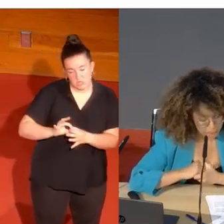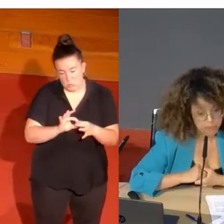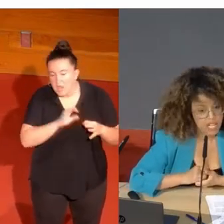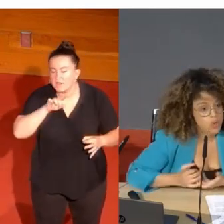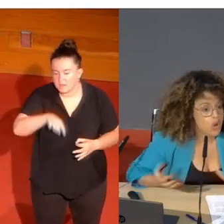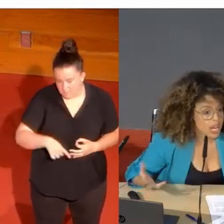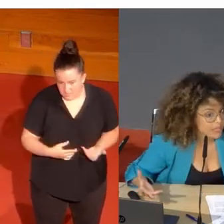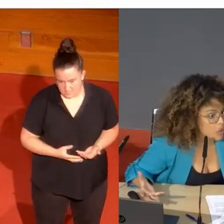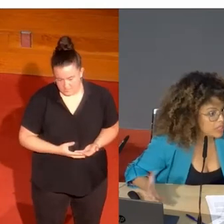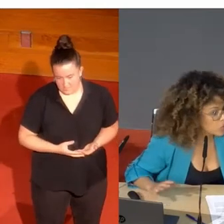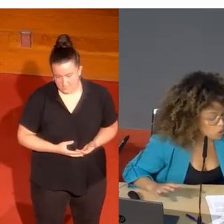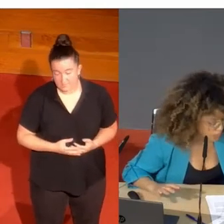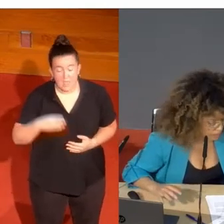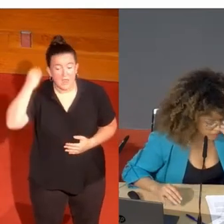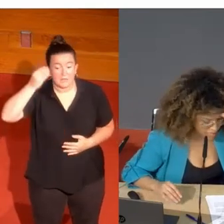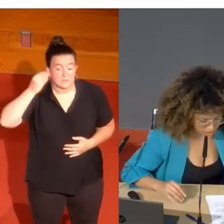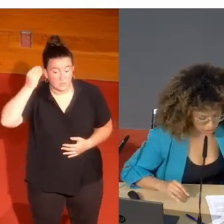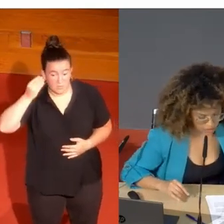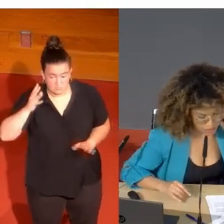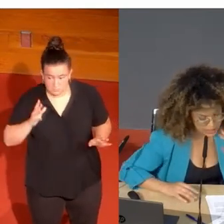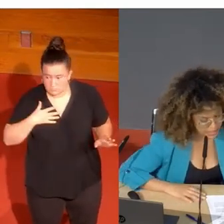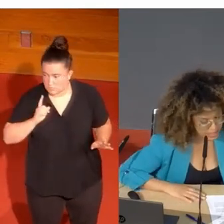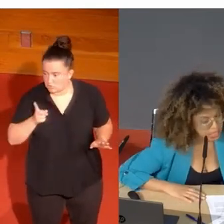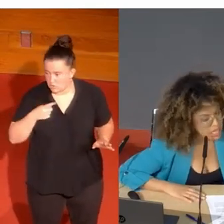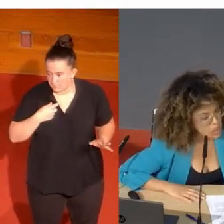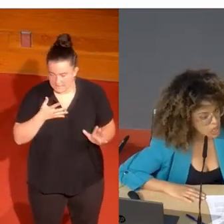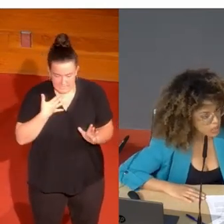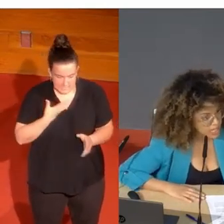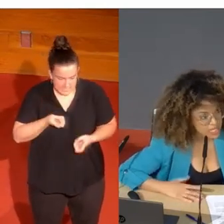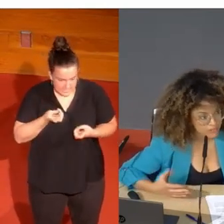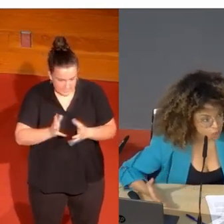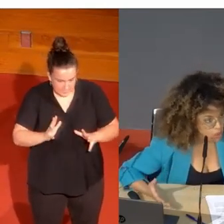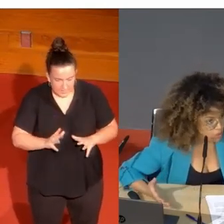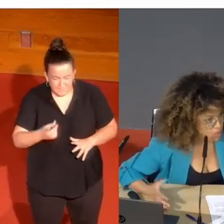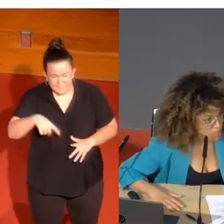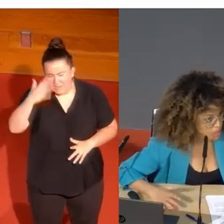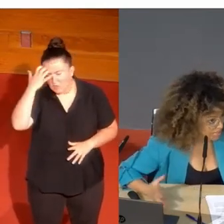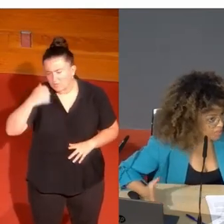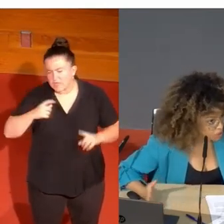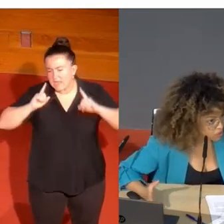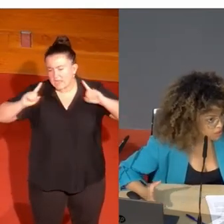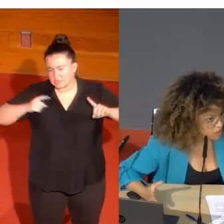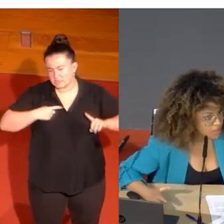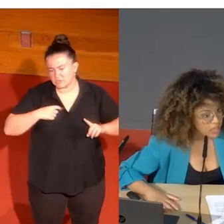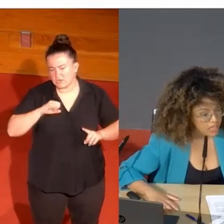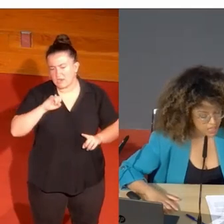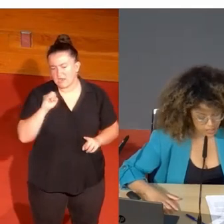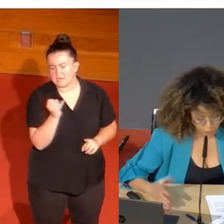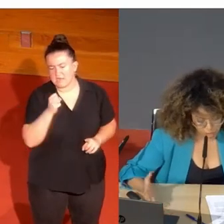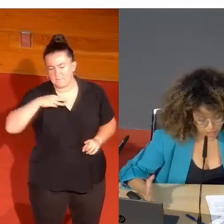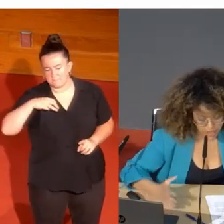eh luego Arabia saudí solo por mencionar y no vamos a entrar Ahí os acordaréis del famoso caso de jamal hasi